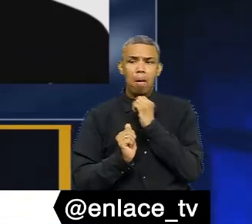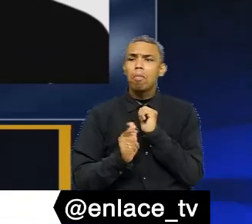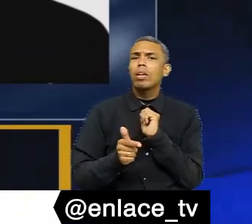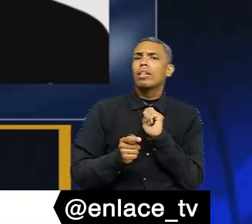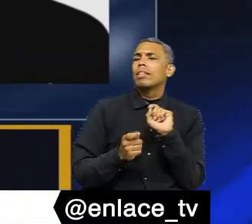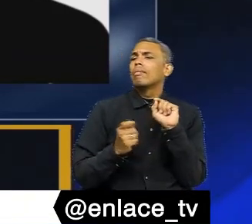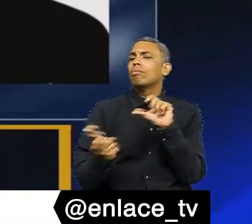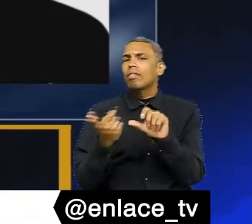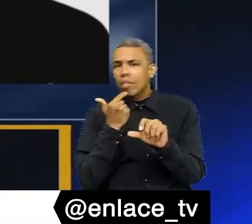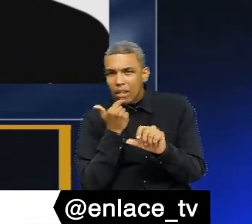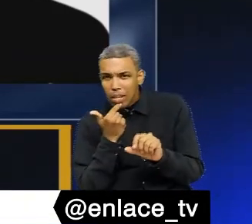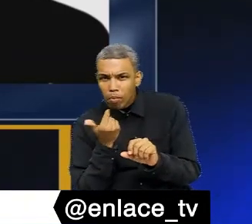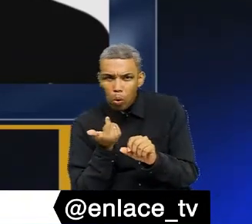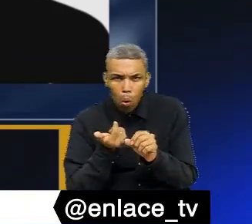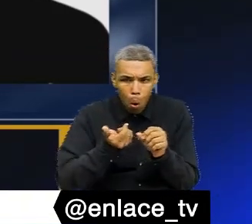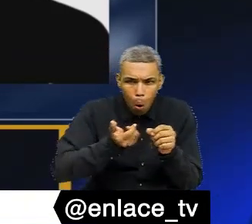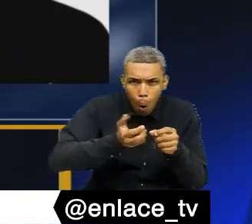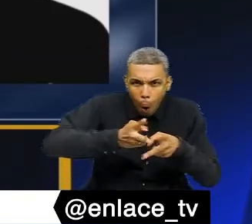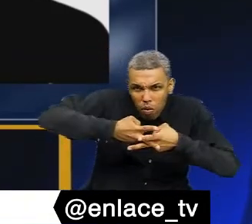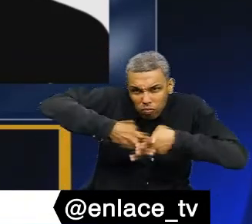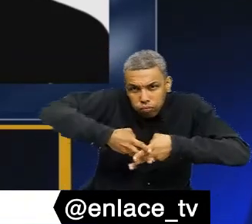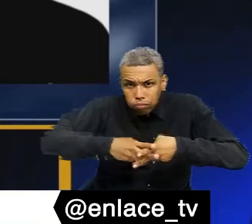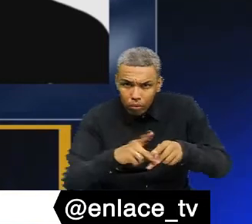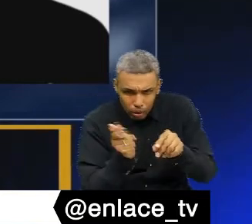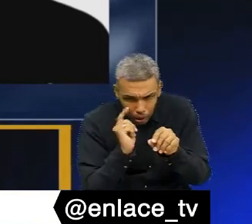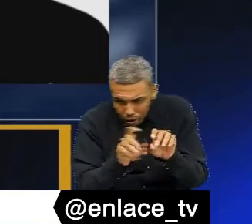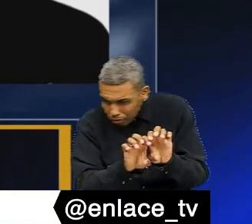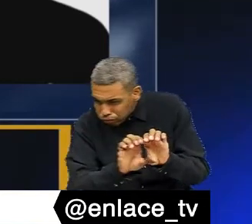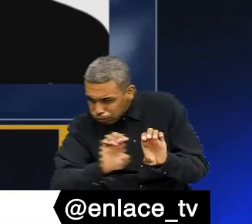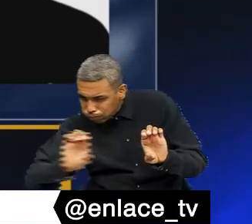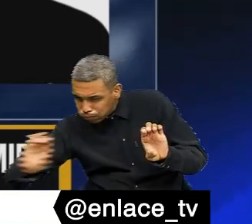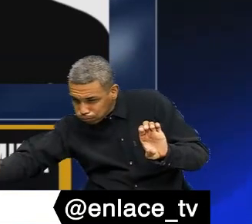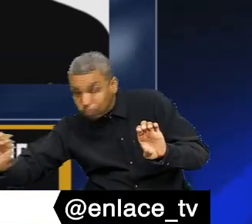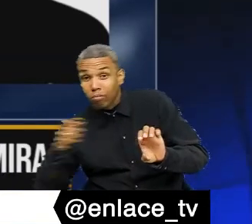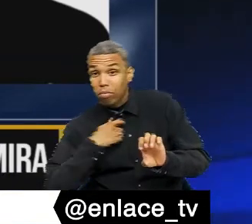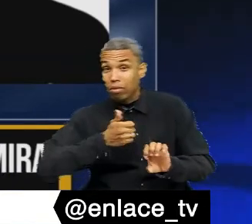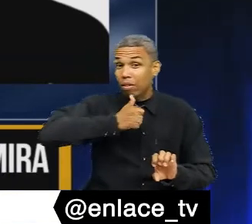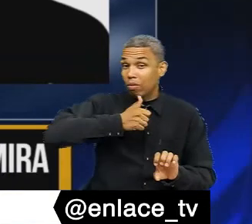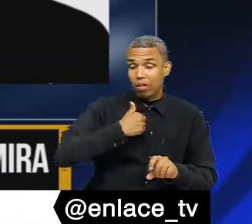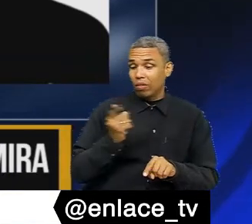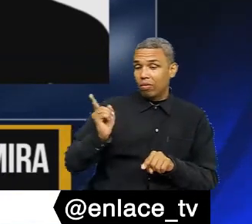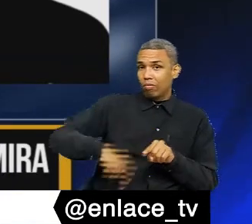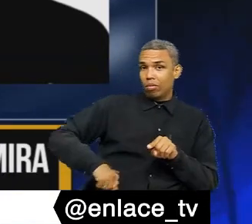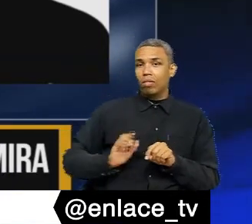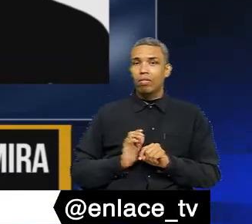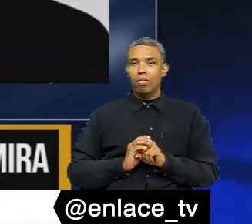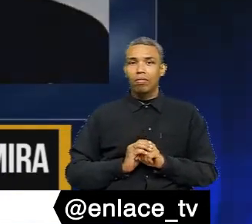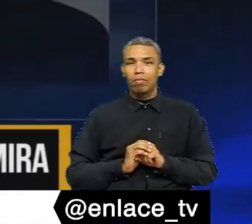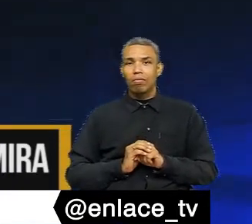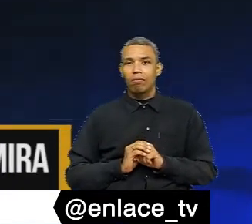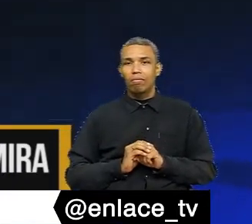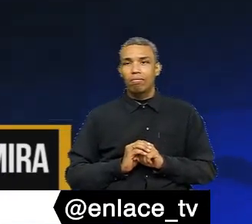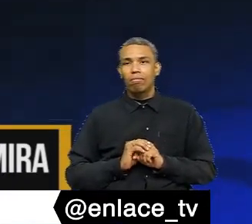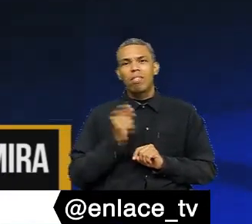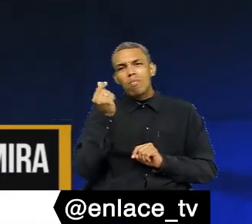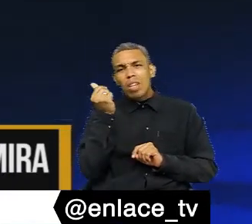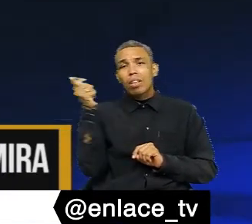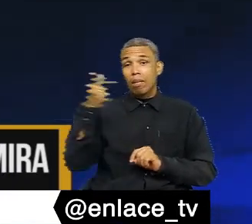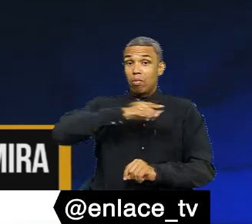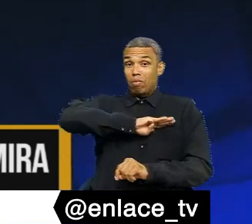en la municipio de Barranca Bermeja, en planeación municipal, y efectivamente no nos dan recursos porque